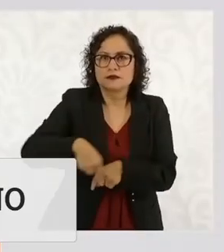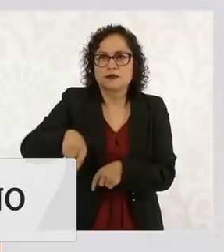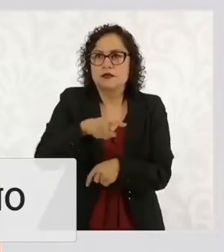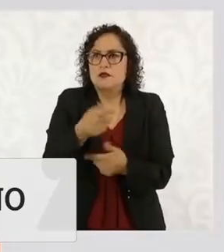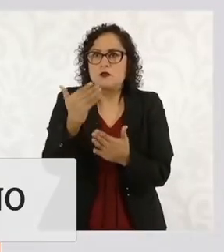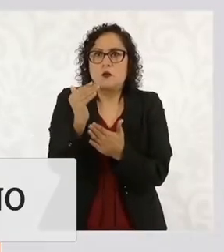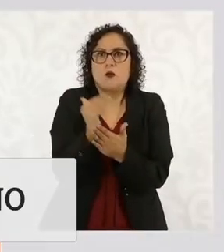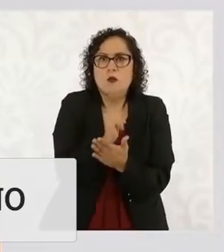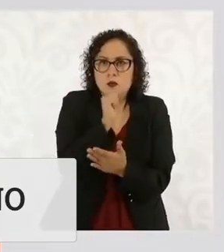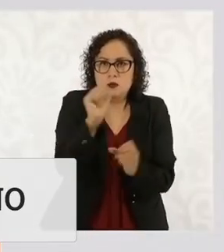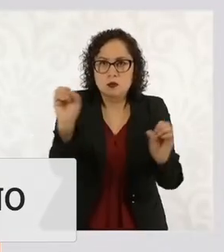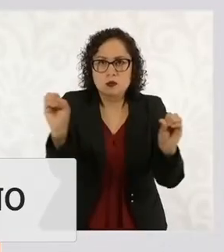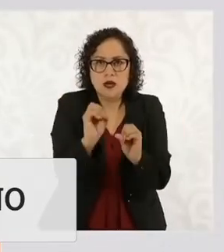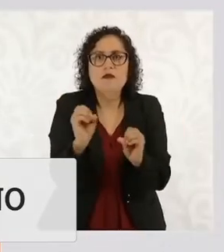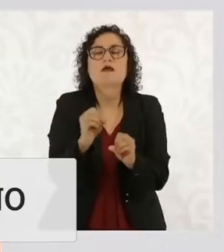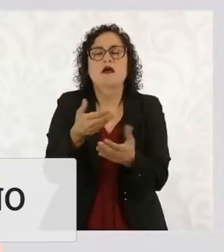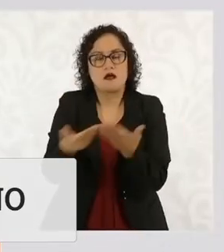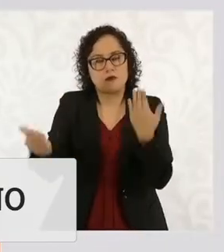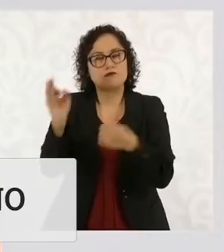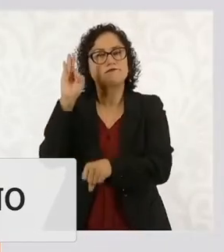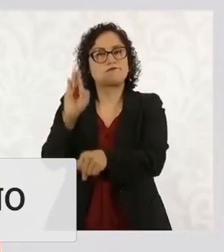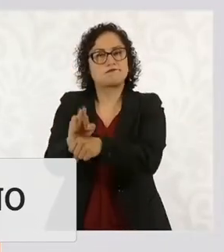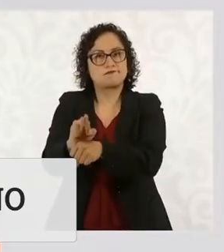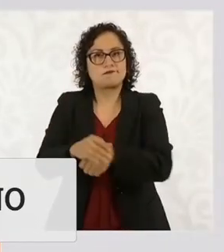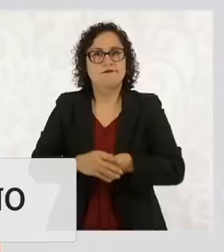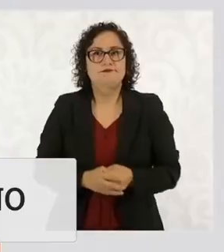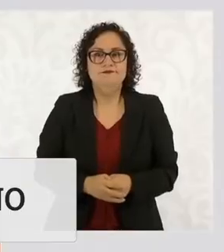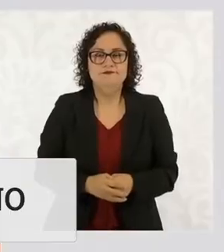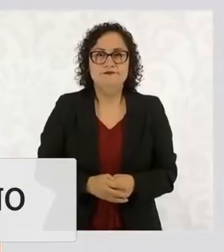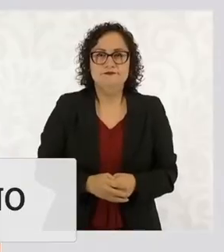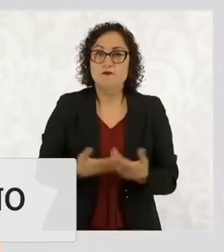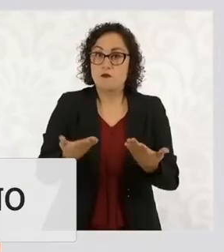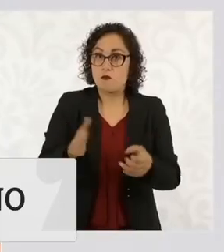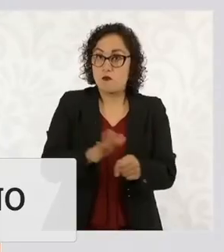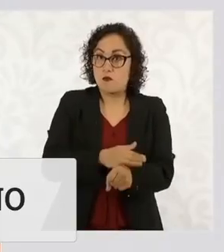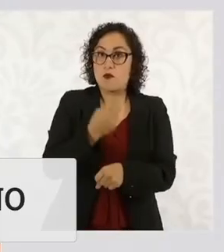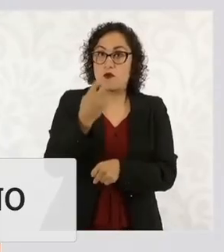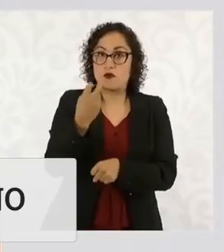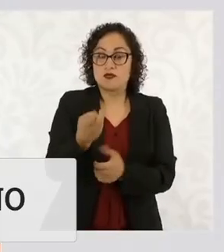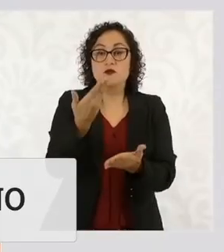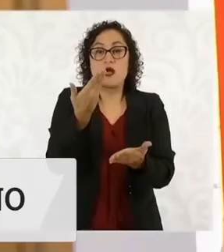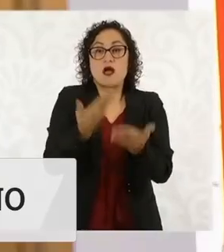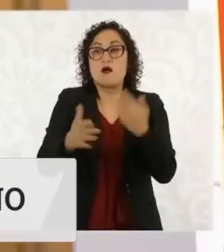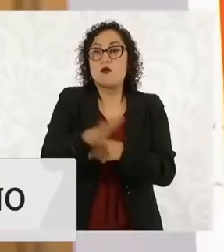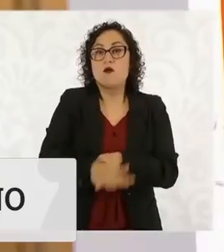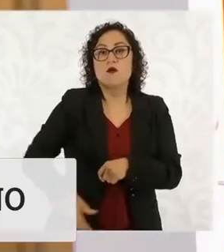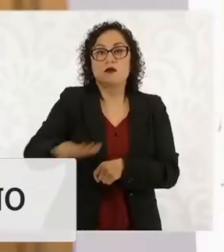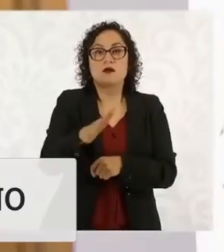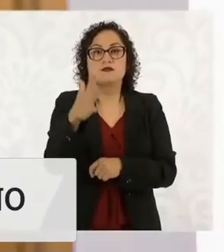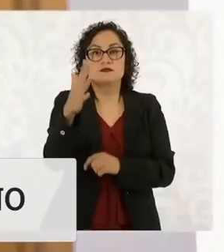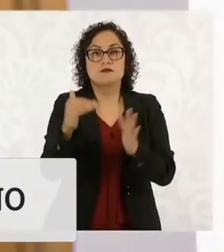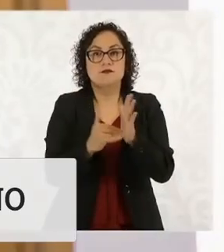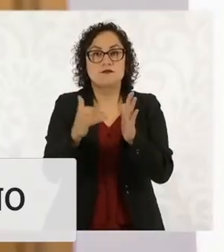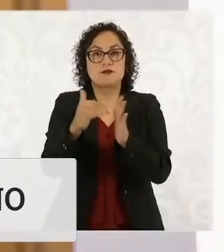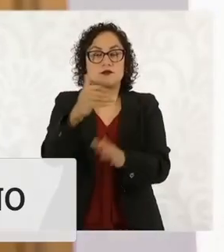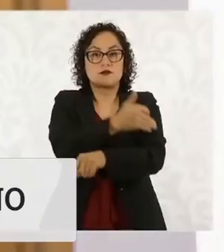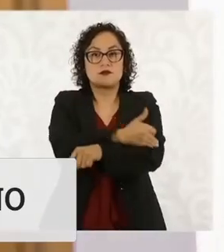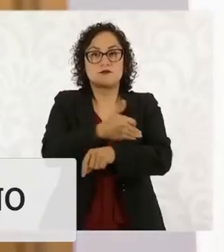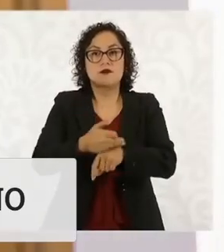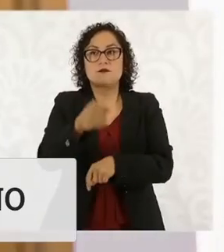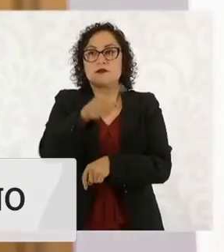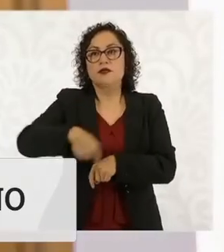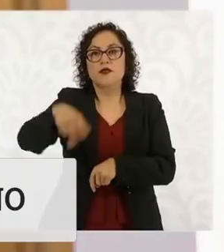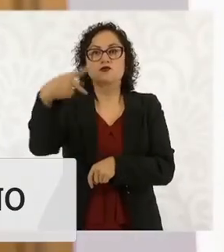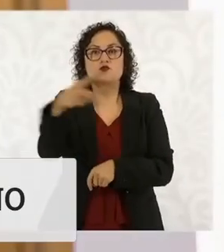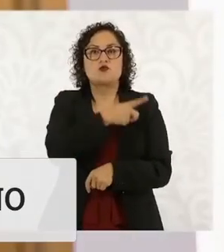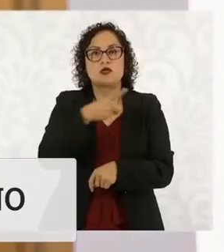una reducción significativa en sus créditos. Con ello, cerca de 5 millones de familias serán liberadas